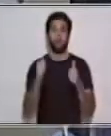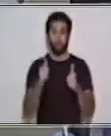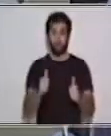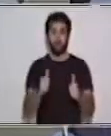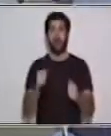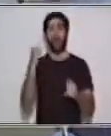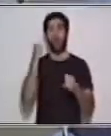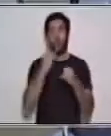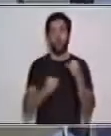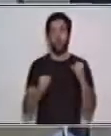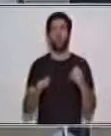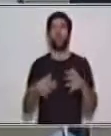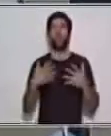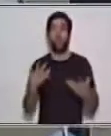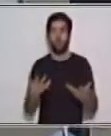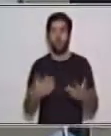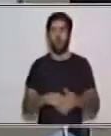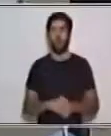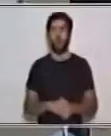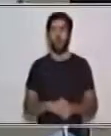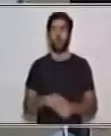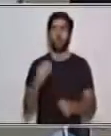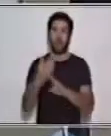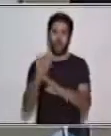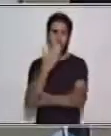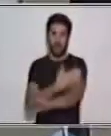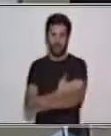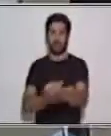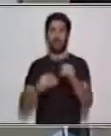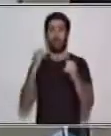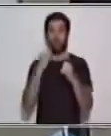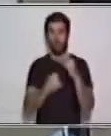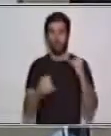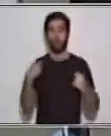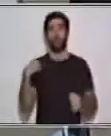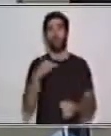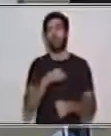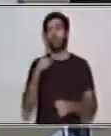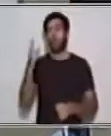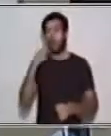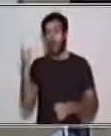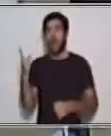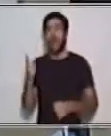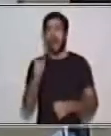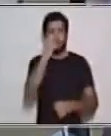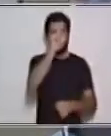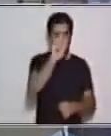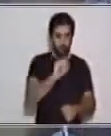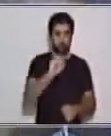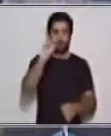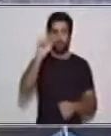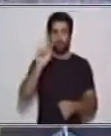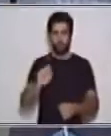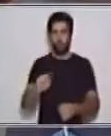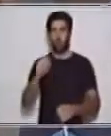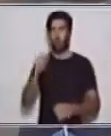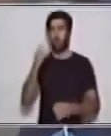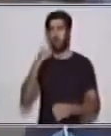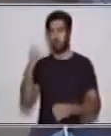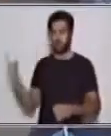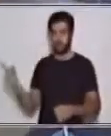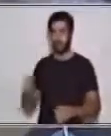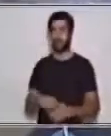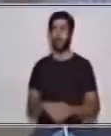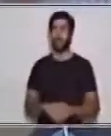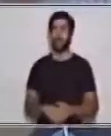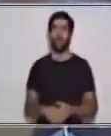el último paso, antes del último paso tenemos que colocar los puntos. Entonces, en este